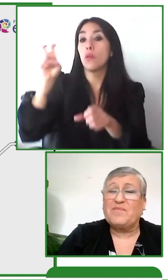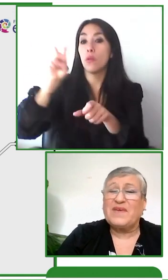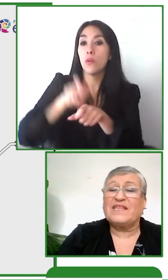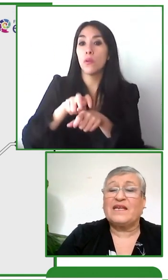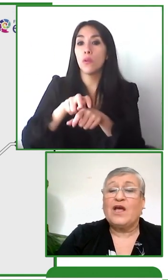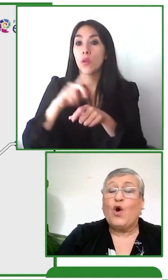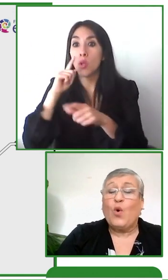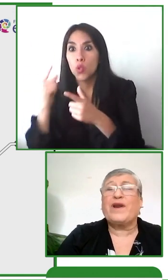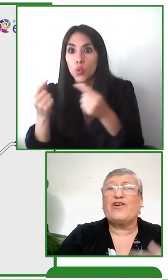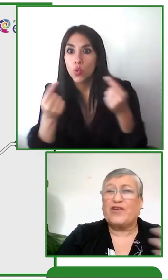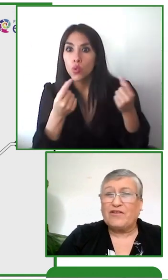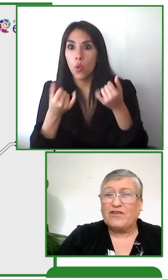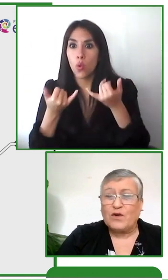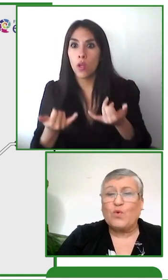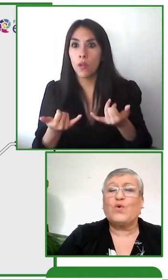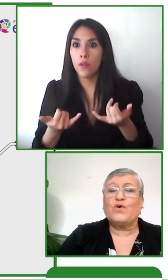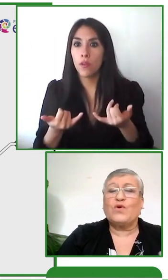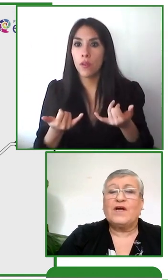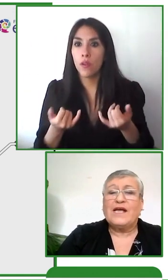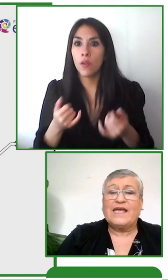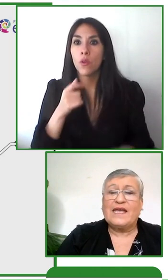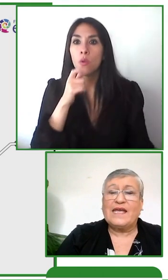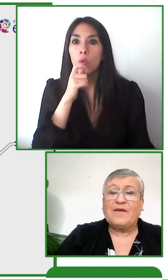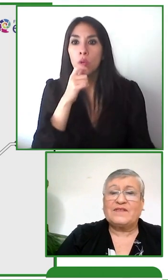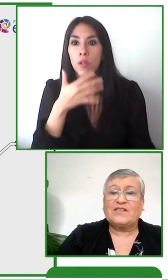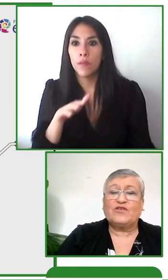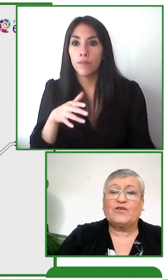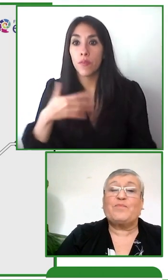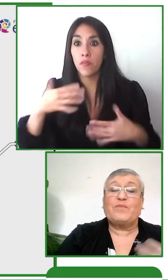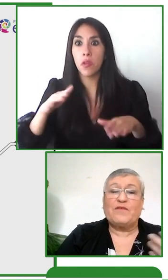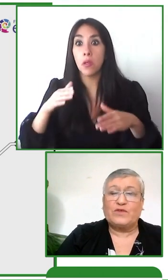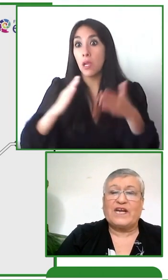le permiten un recorrido seguro y,